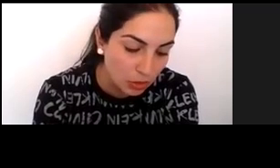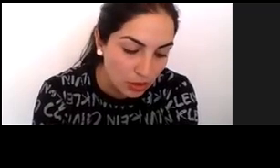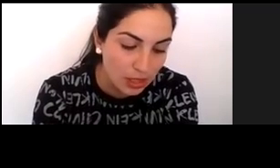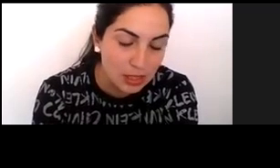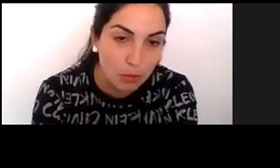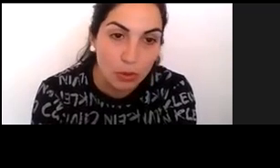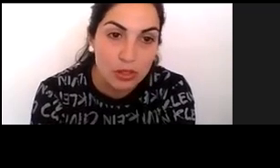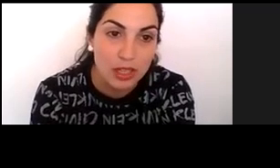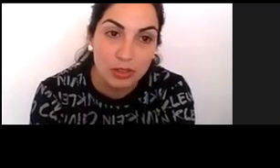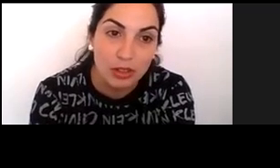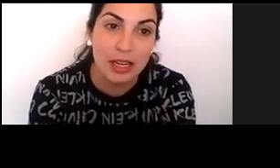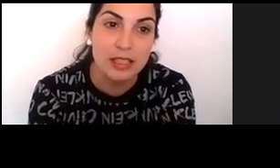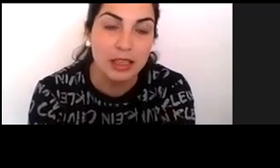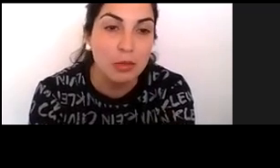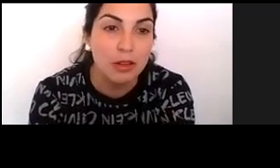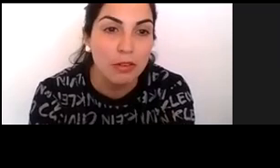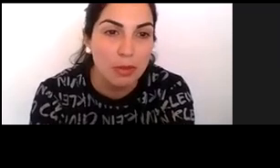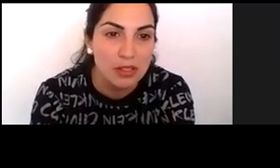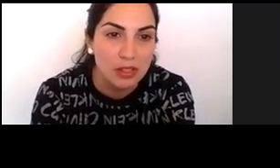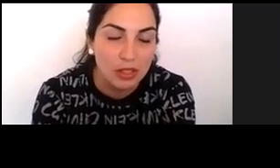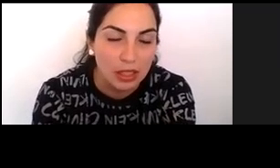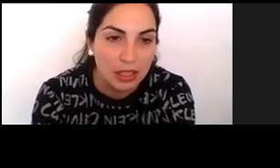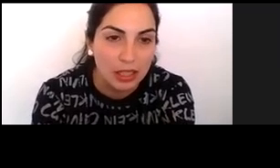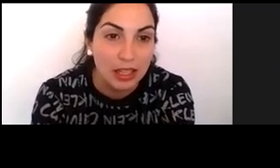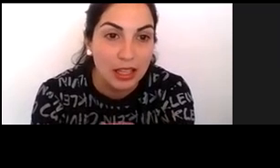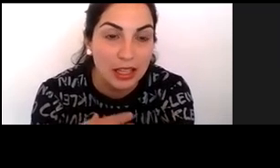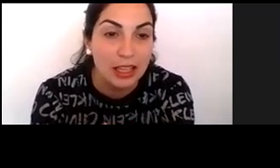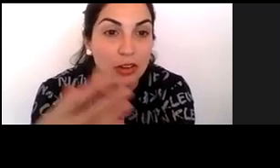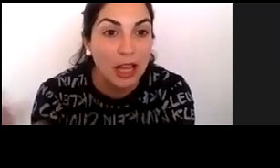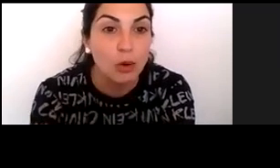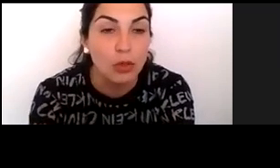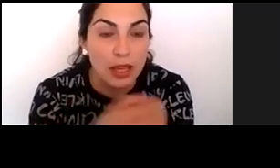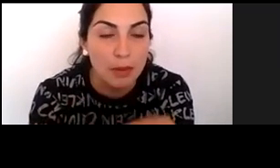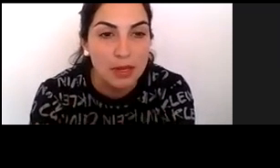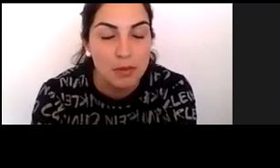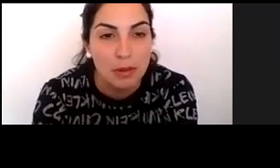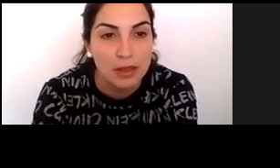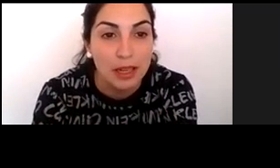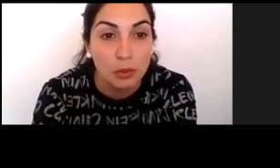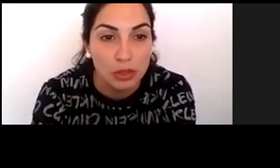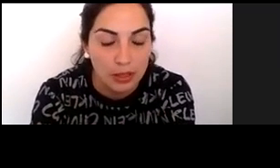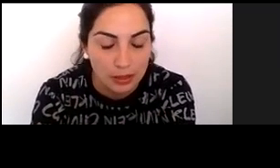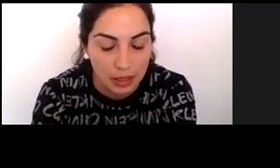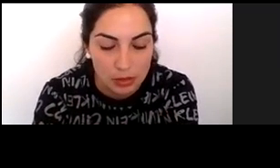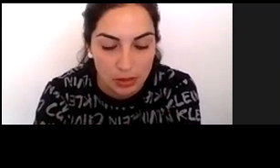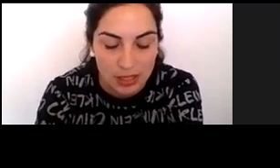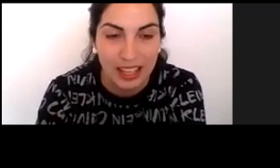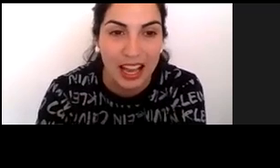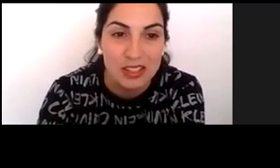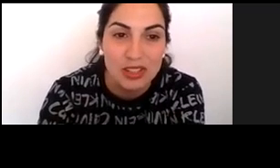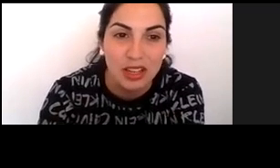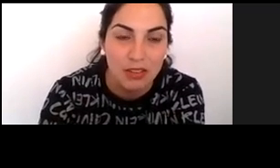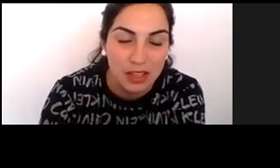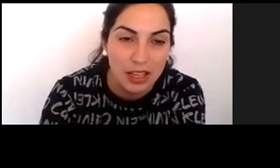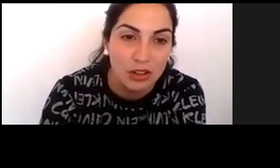donde se pudo dar ese tipo de información y lo que aludía principalmente el autor del texto. Así que